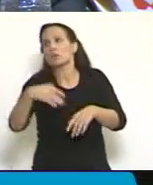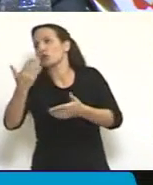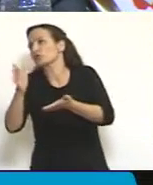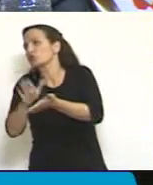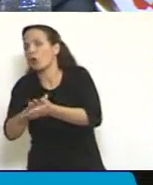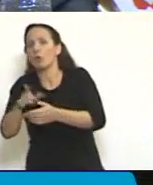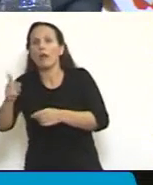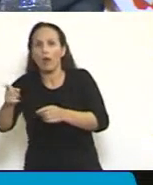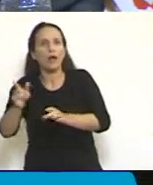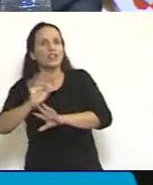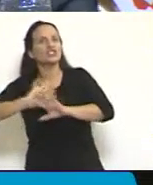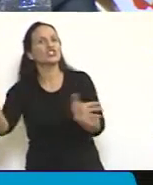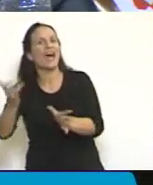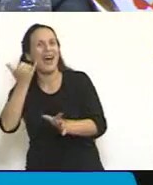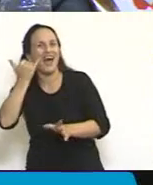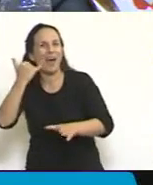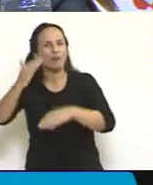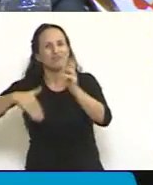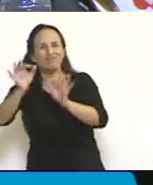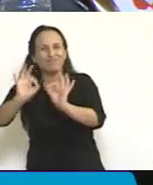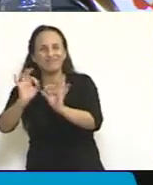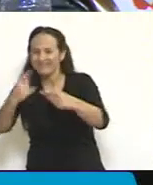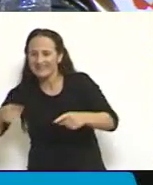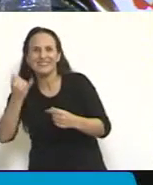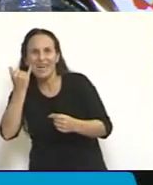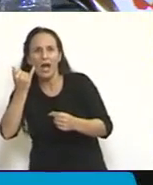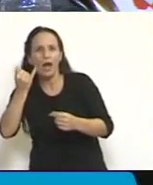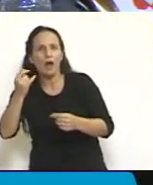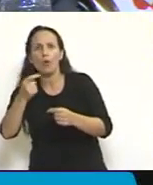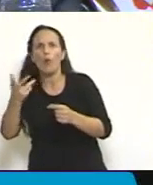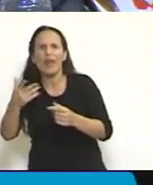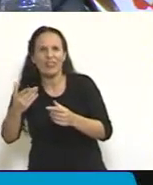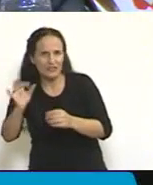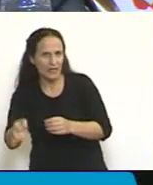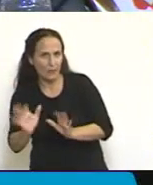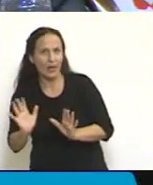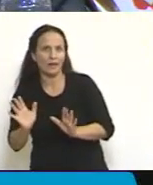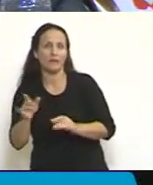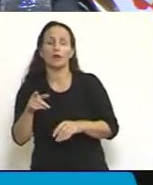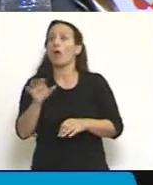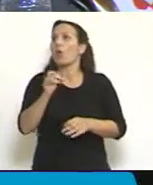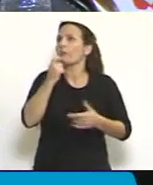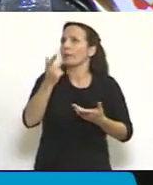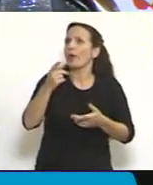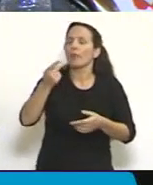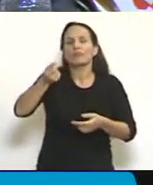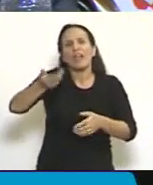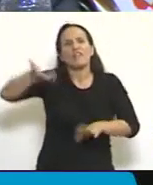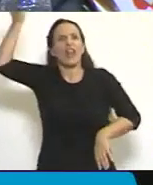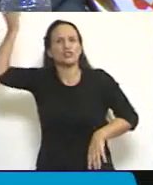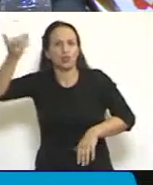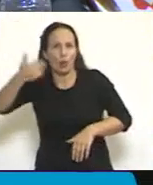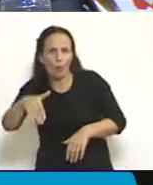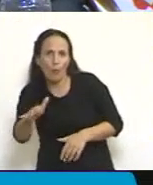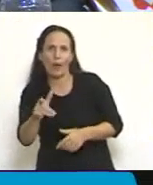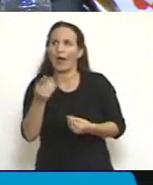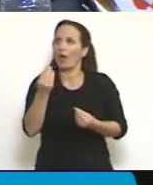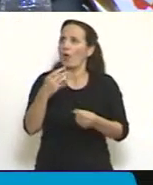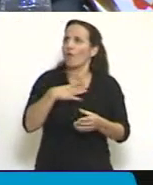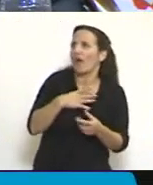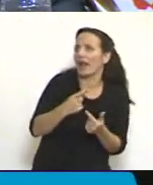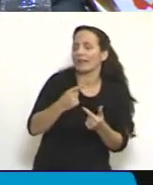cómo se rindió ese dinero, cuántas obras se van a ejecutar, la discusión sobre cuántas obras se van a ejecutar tenga